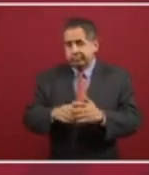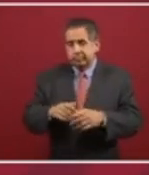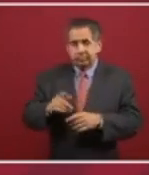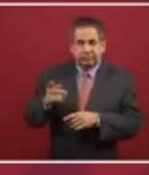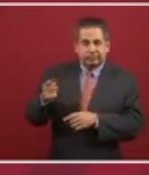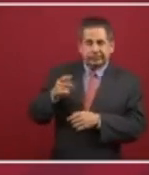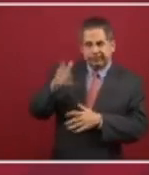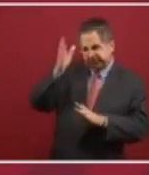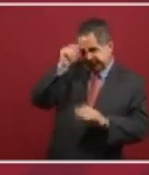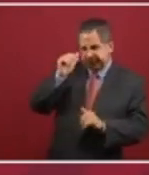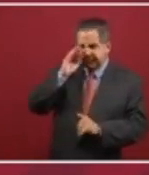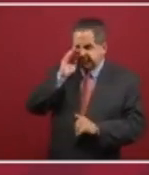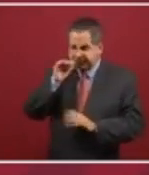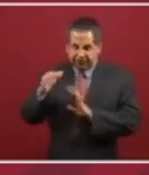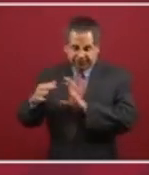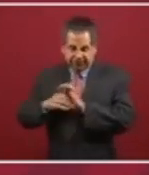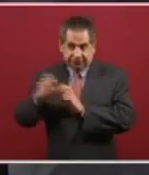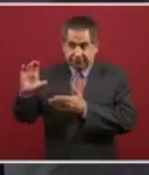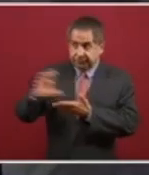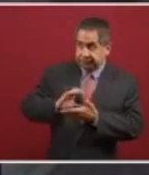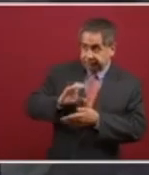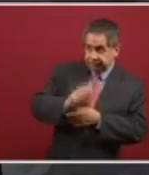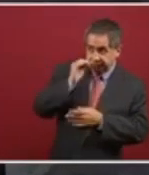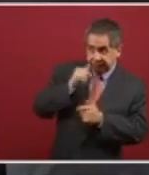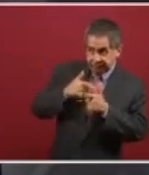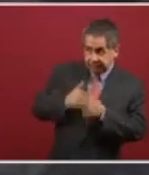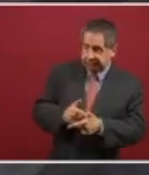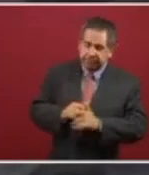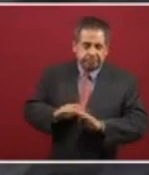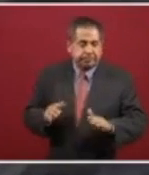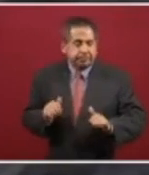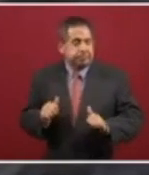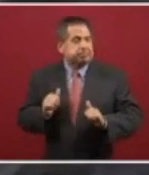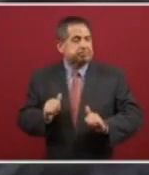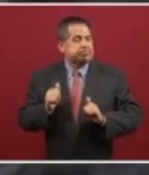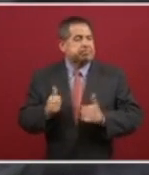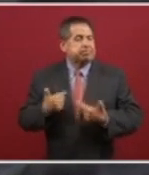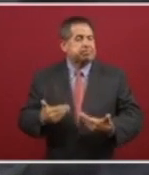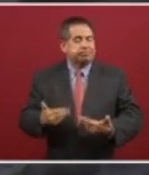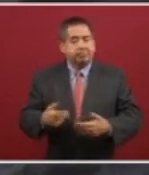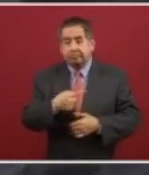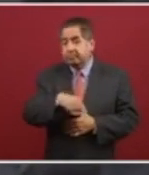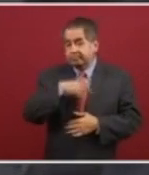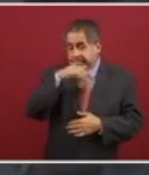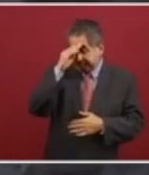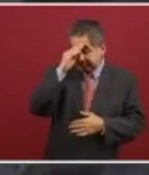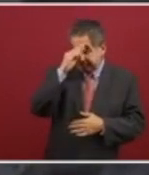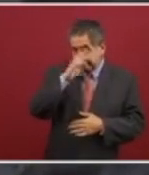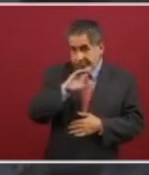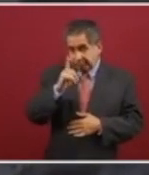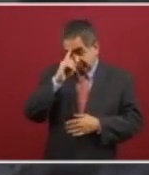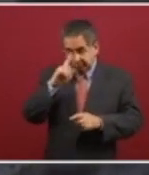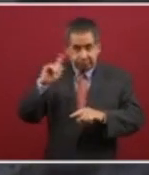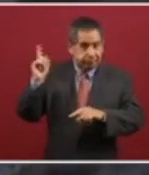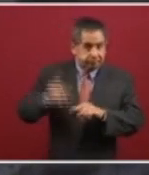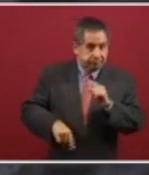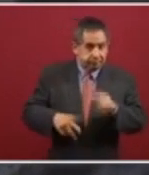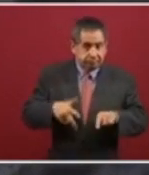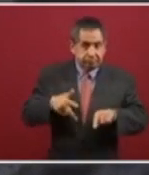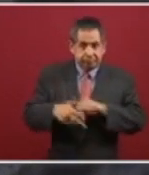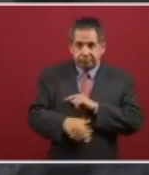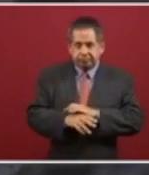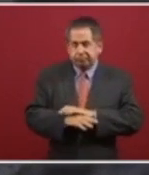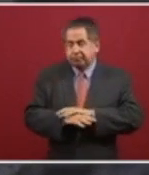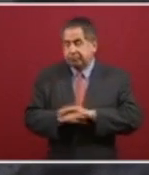Amarraron completamente el negocio, pensaron que no se iba a desatar